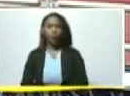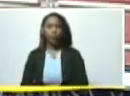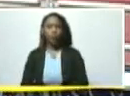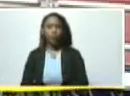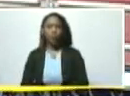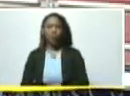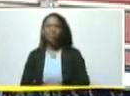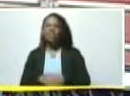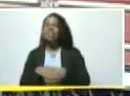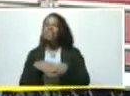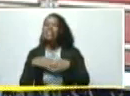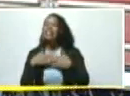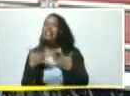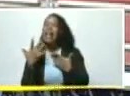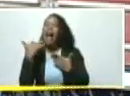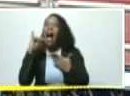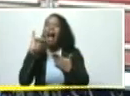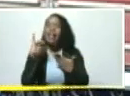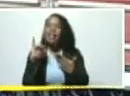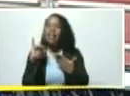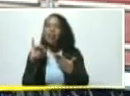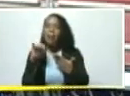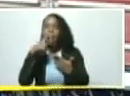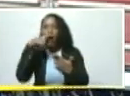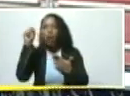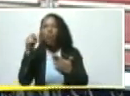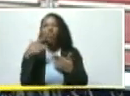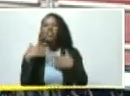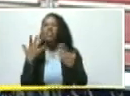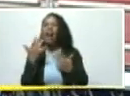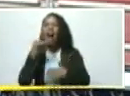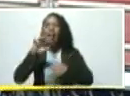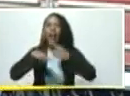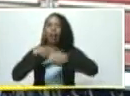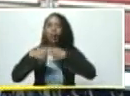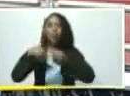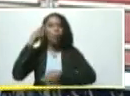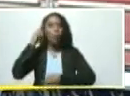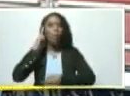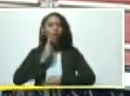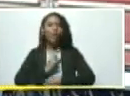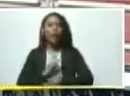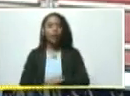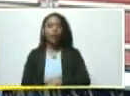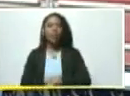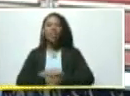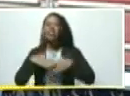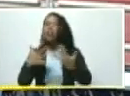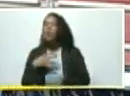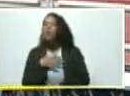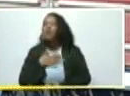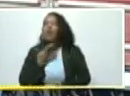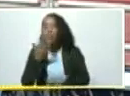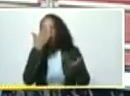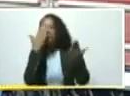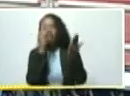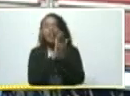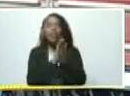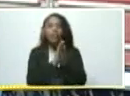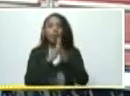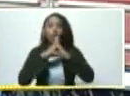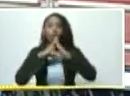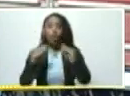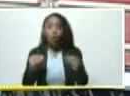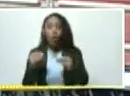¿qué tiene Maduro? ¿Qué tiene la revolución bolivariana? ¿Qué han podido enfrentar todas